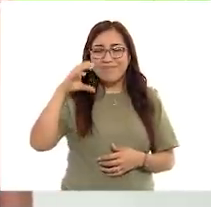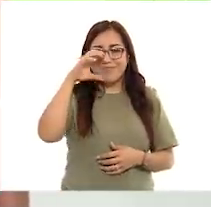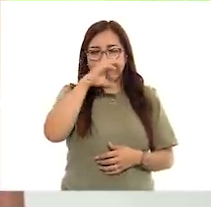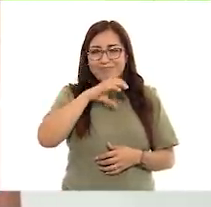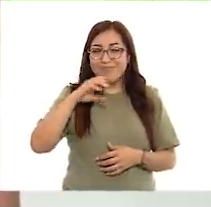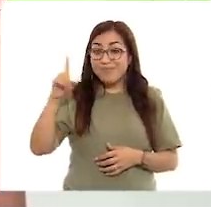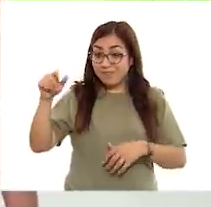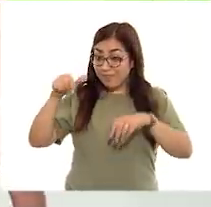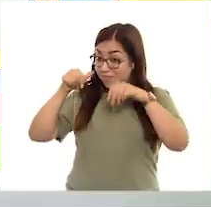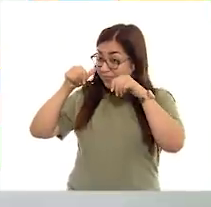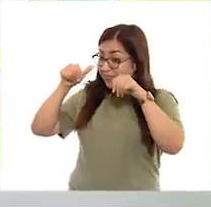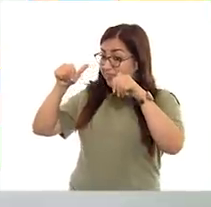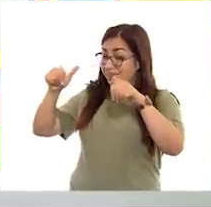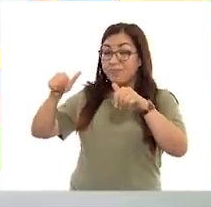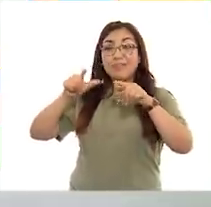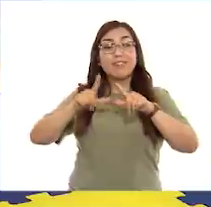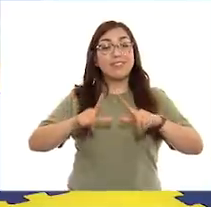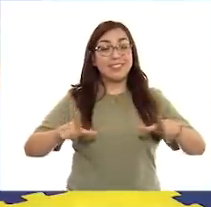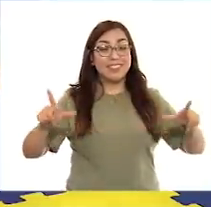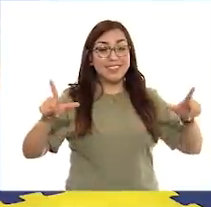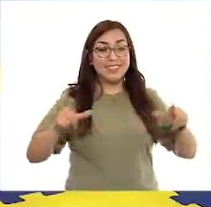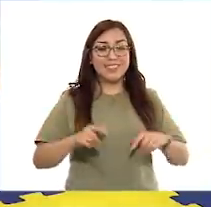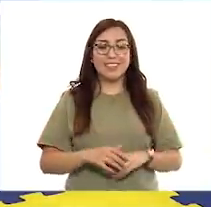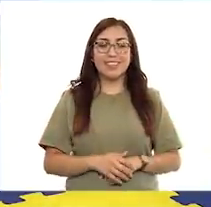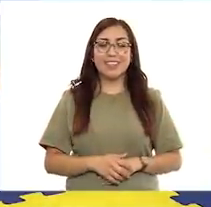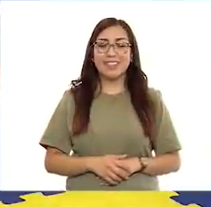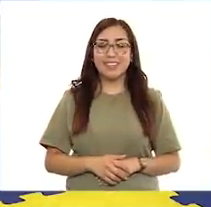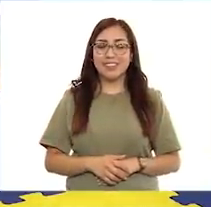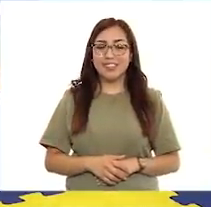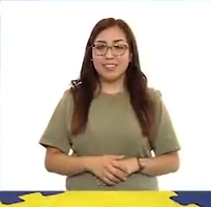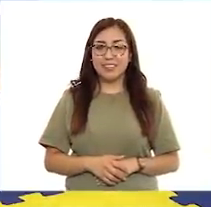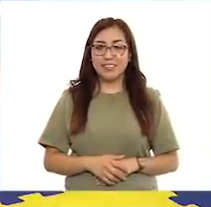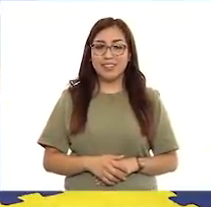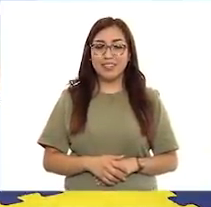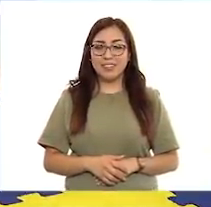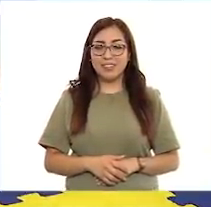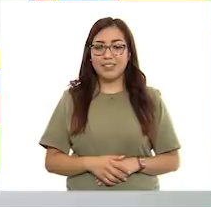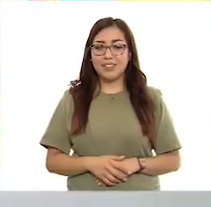mucha atención. ¿Lista? ¡Sí!